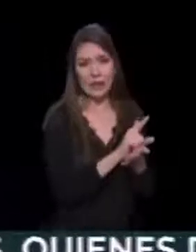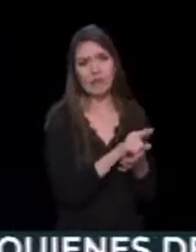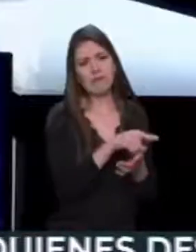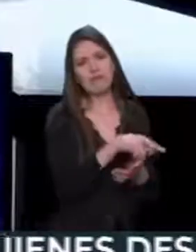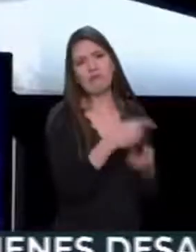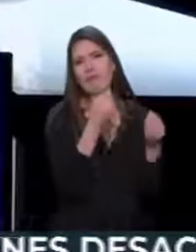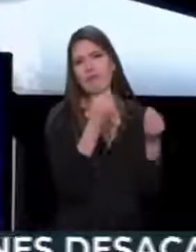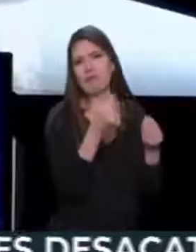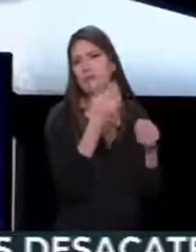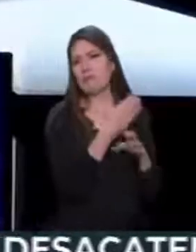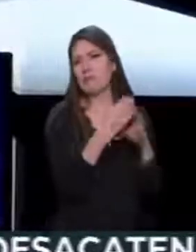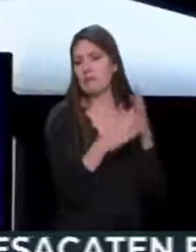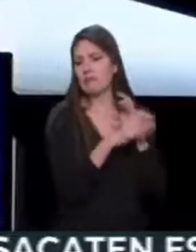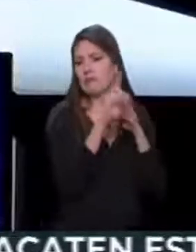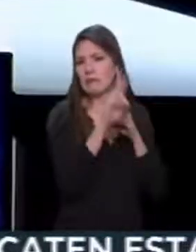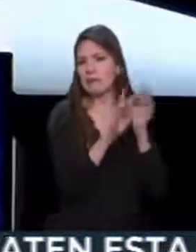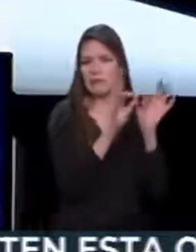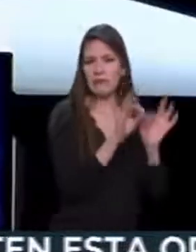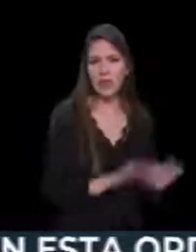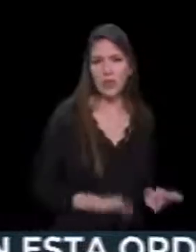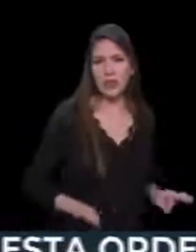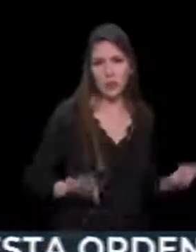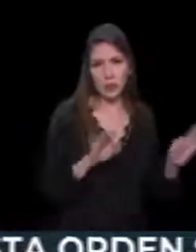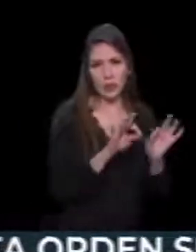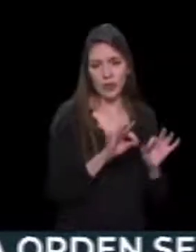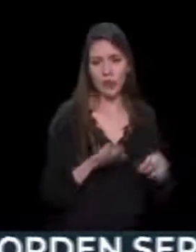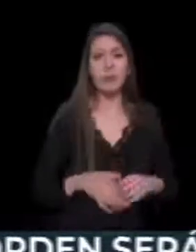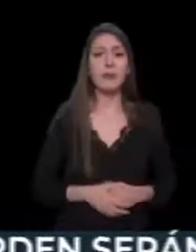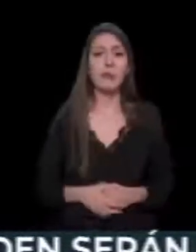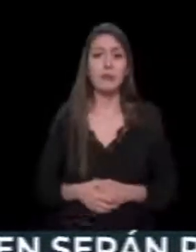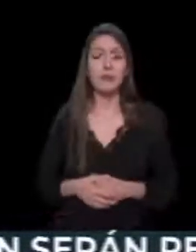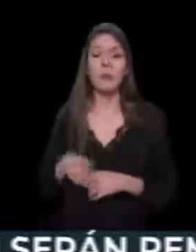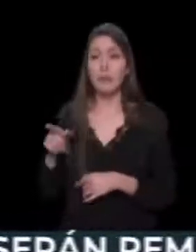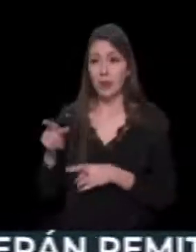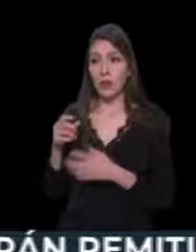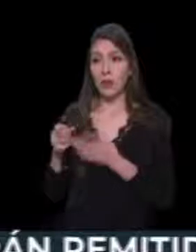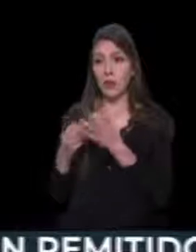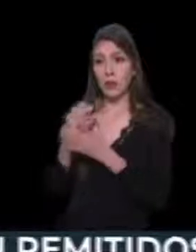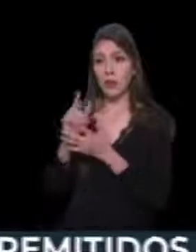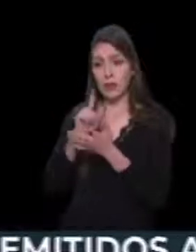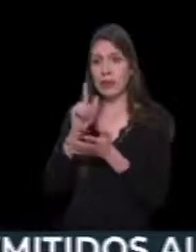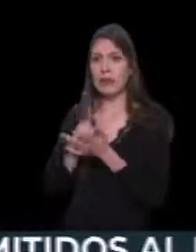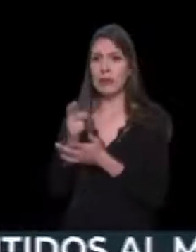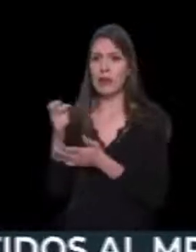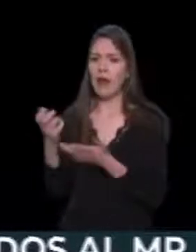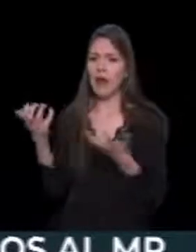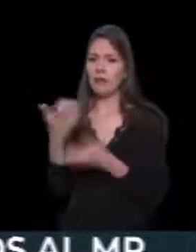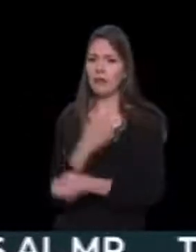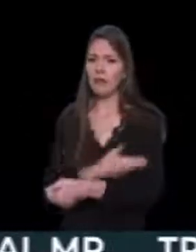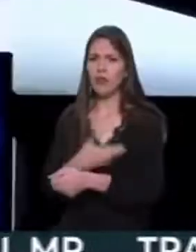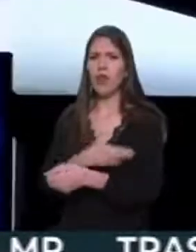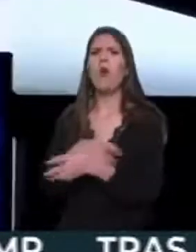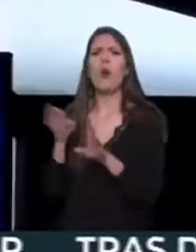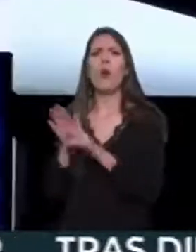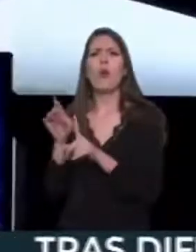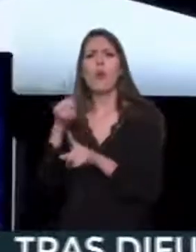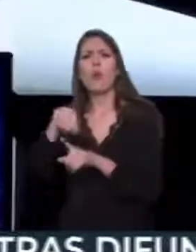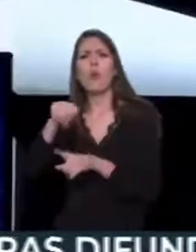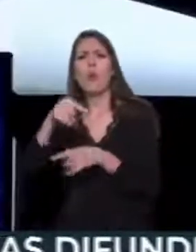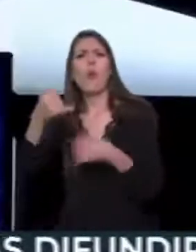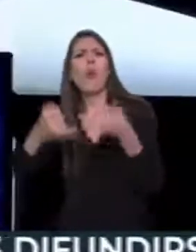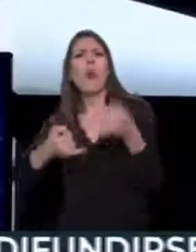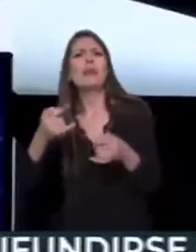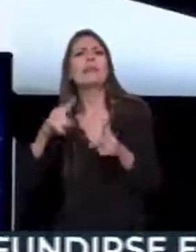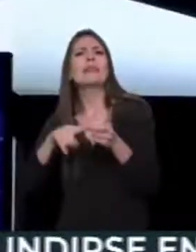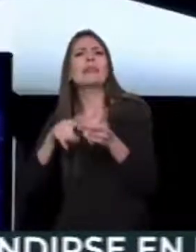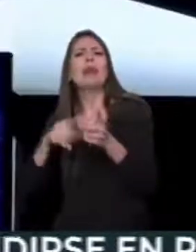importantes. Víctor, pero esta nueva ley, ahí está, la Fiscalía está haciendo su parte. ¿Quién juzga al Poder Judicial y cómo evitar que exista conflicto de intereses